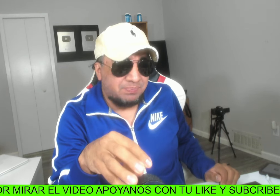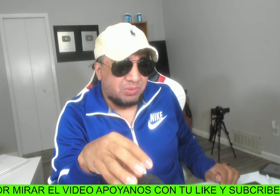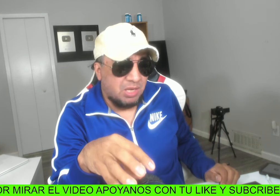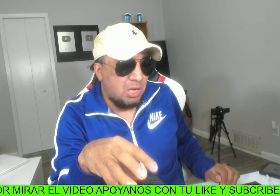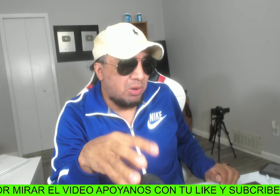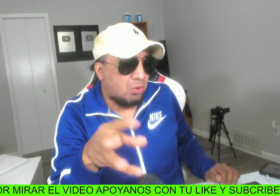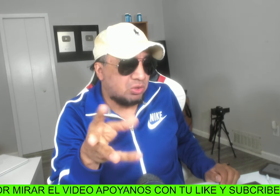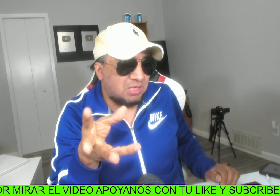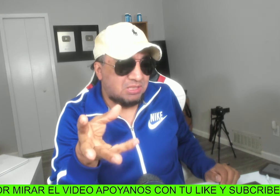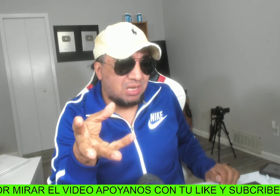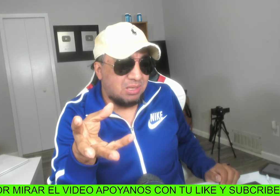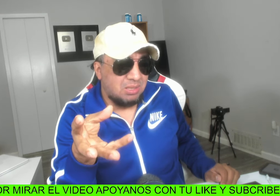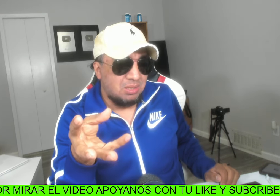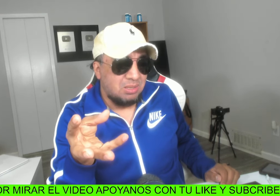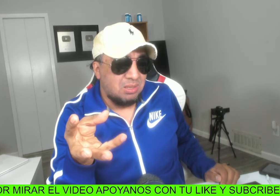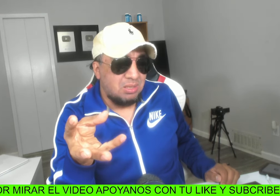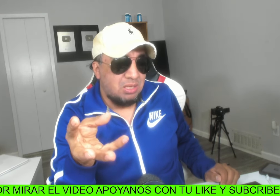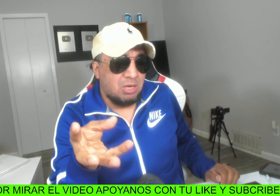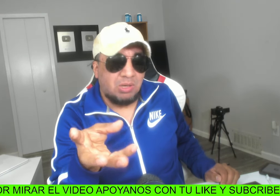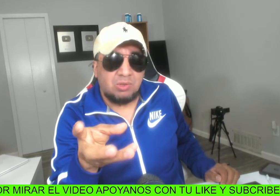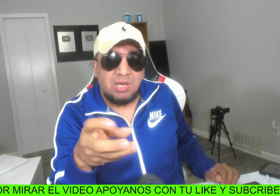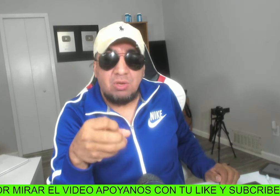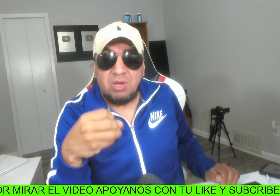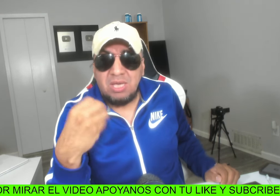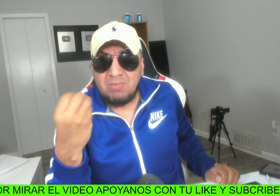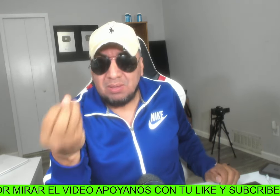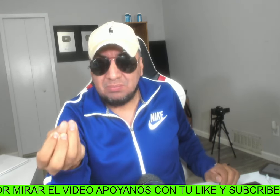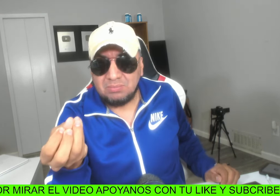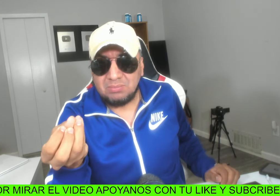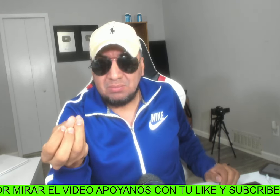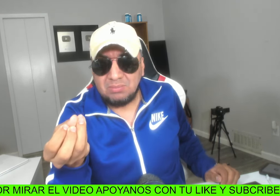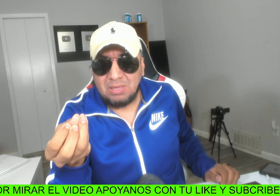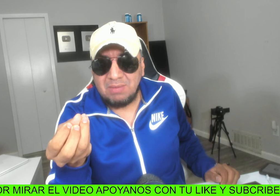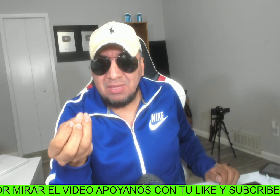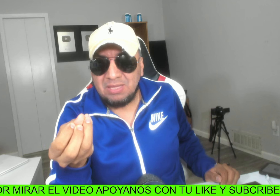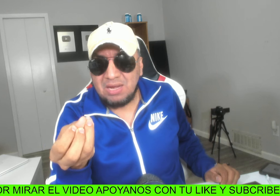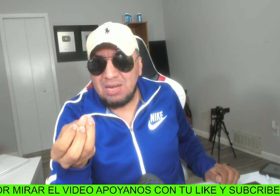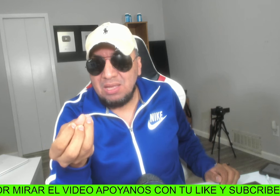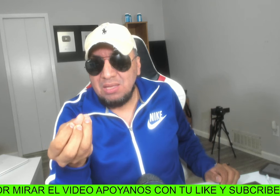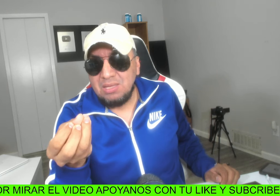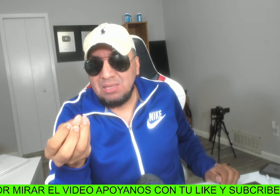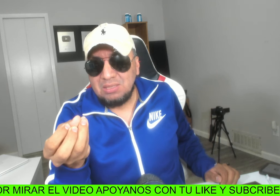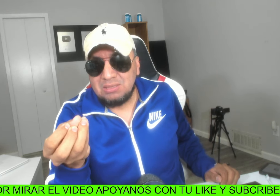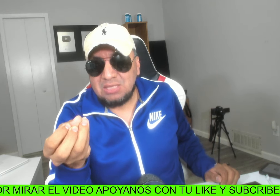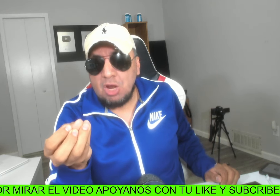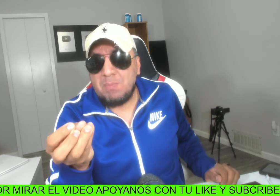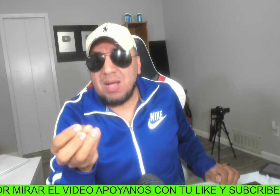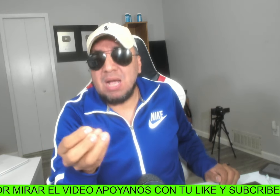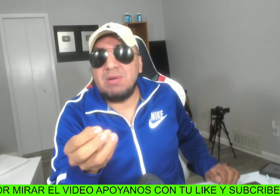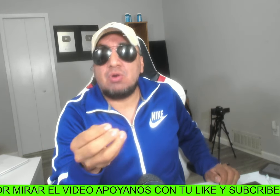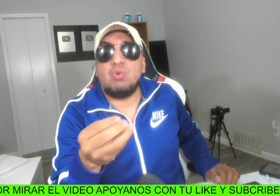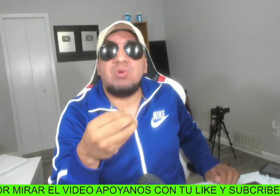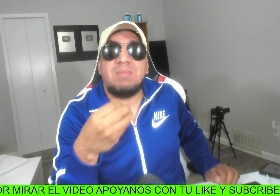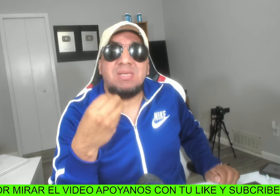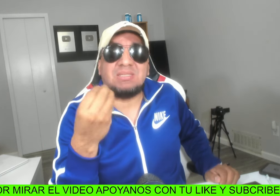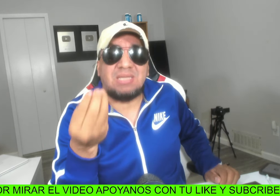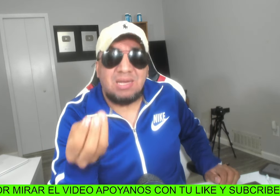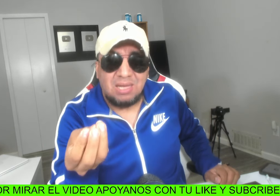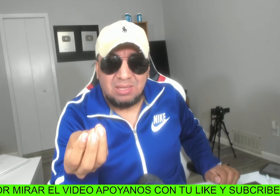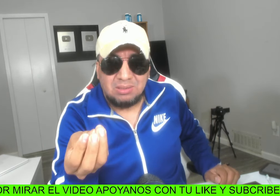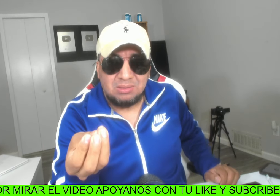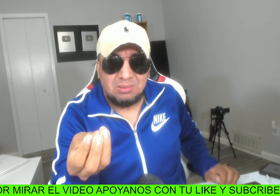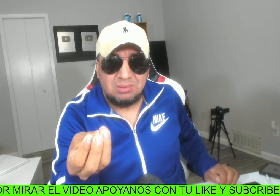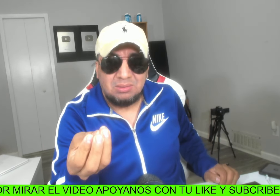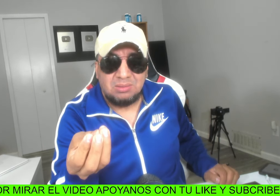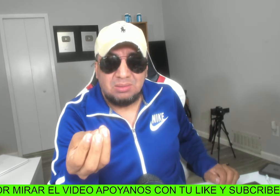cultivar y luego cosechar. Y cuando ellos iban a venderla, se los pagaban con una